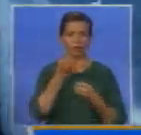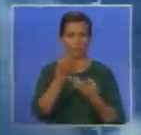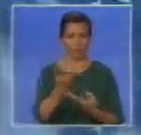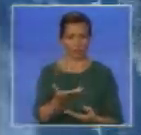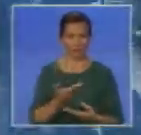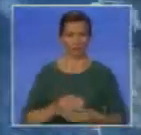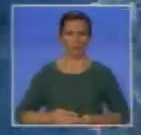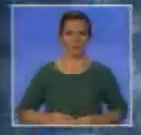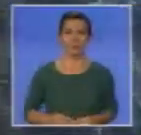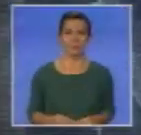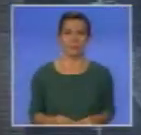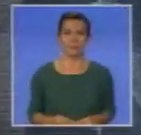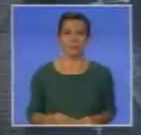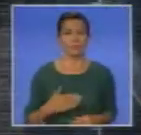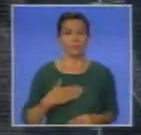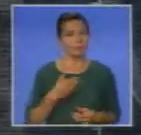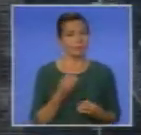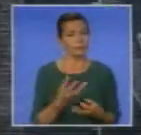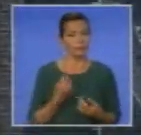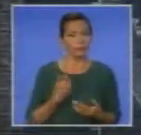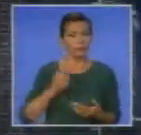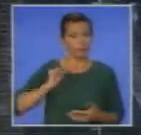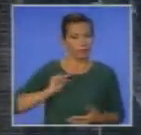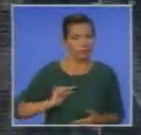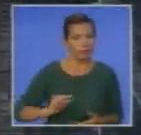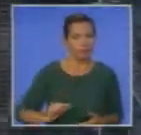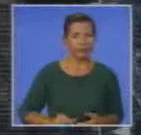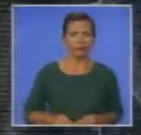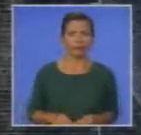estás? Cuéntanos, por favor, los pormenores de esta cita.